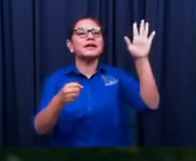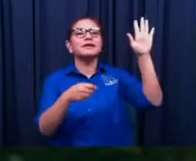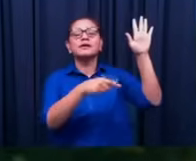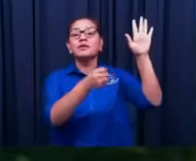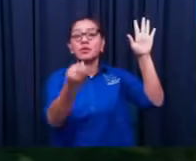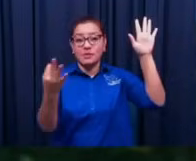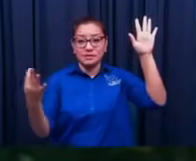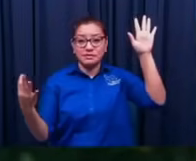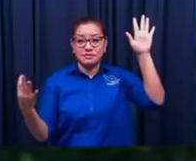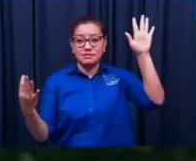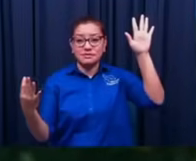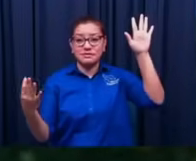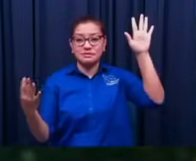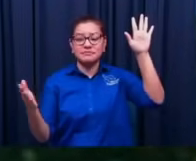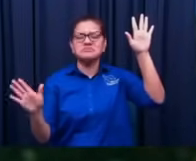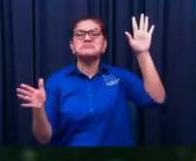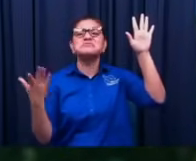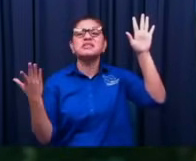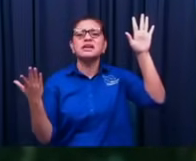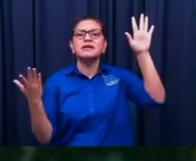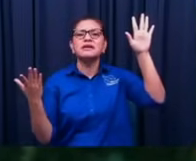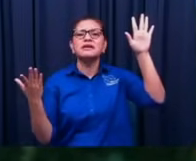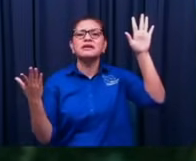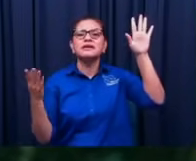Vaya, ¿quién le enseñó?